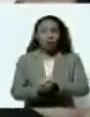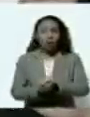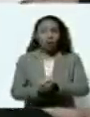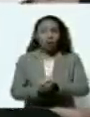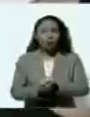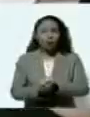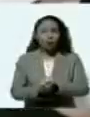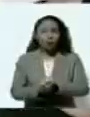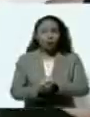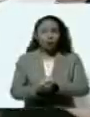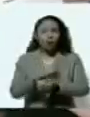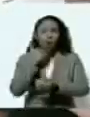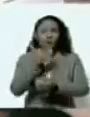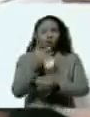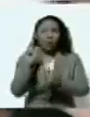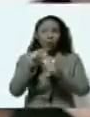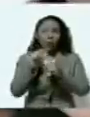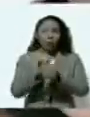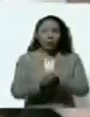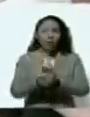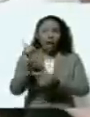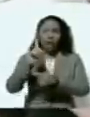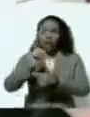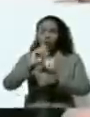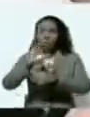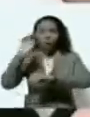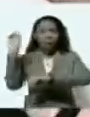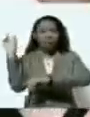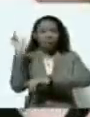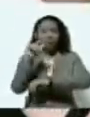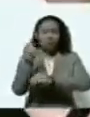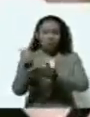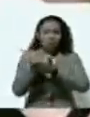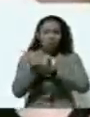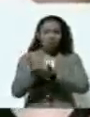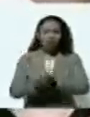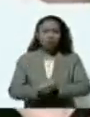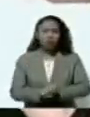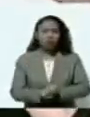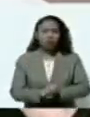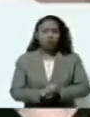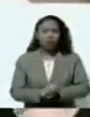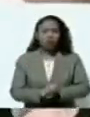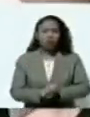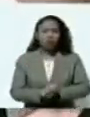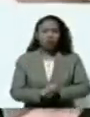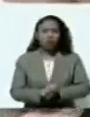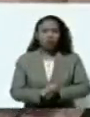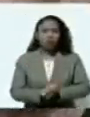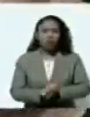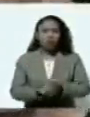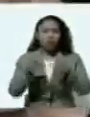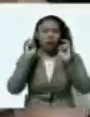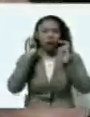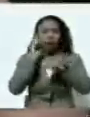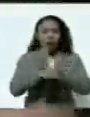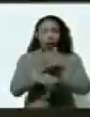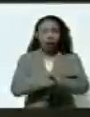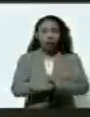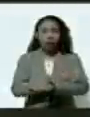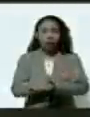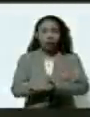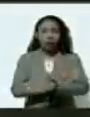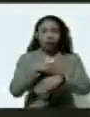Una grosería ahí. Ese no es el pitcher que nos ayudaba. Y con la contextura y los antecedentes